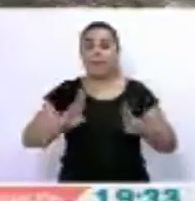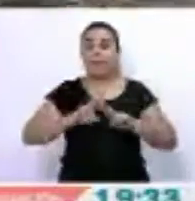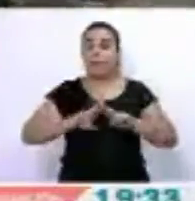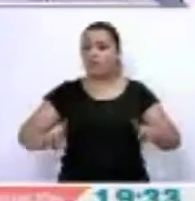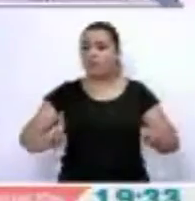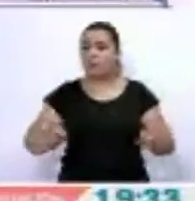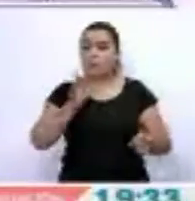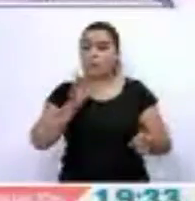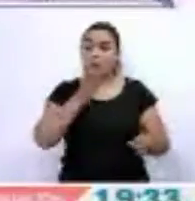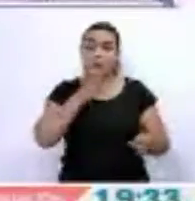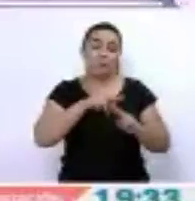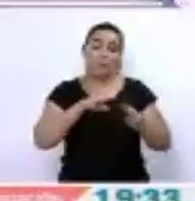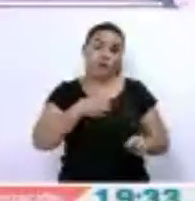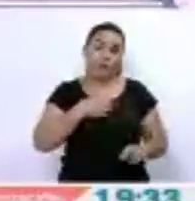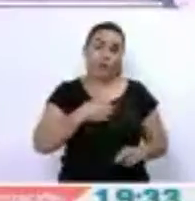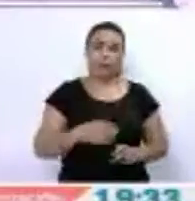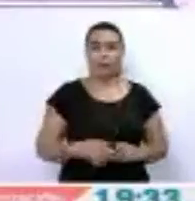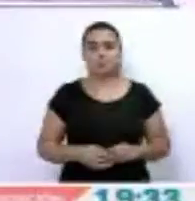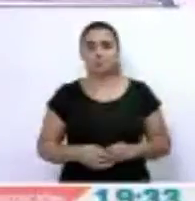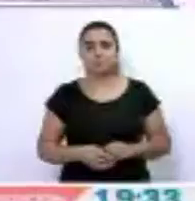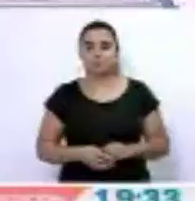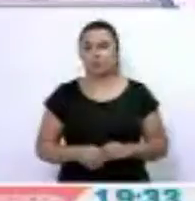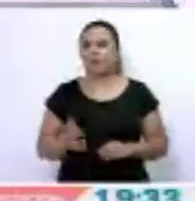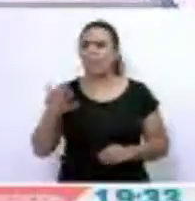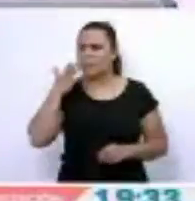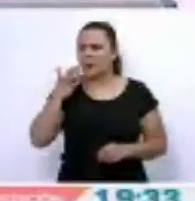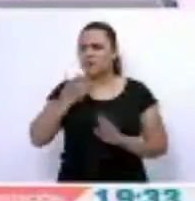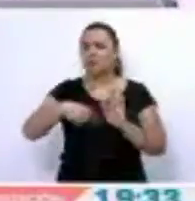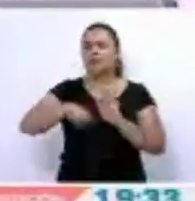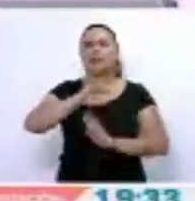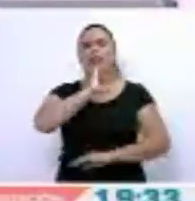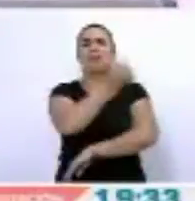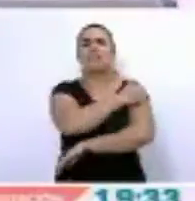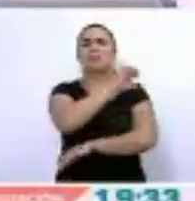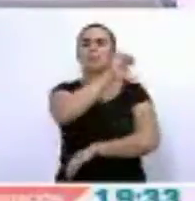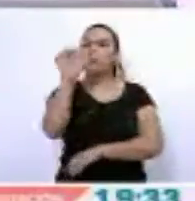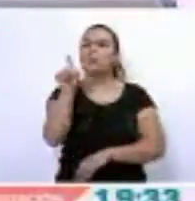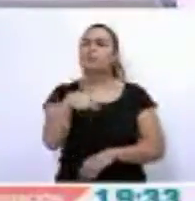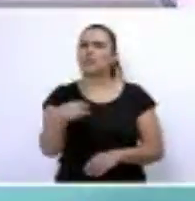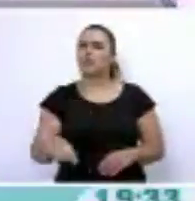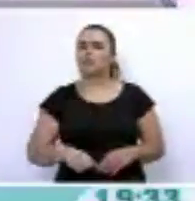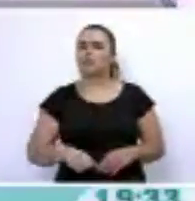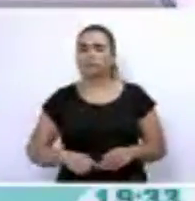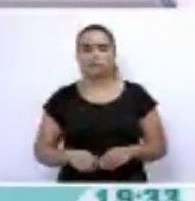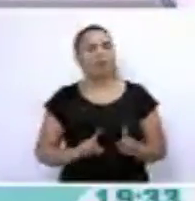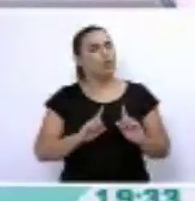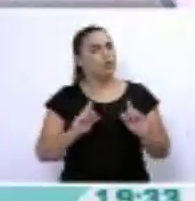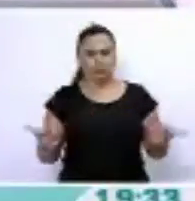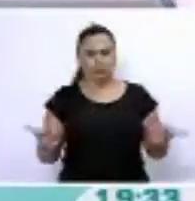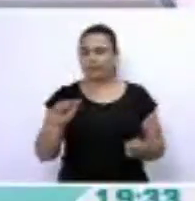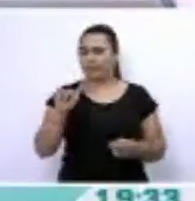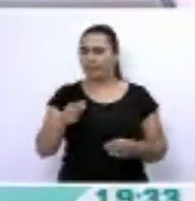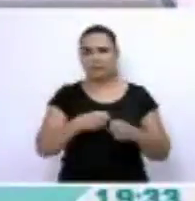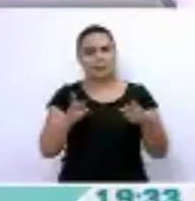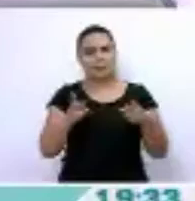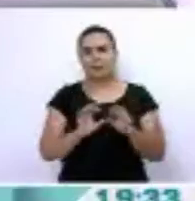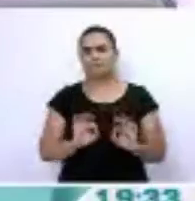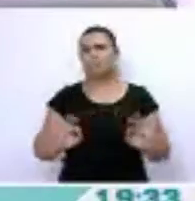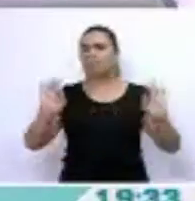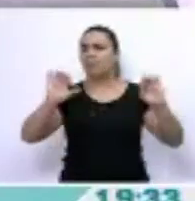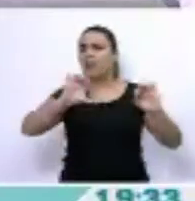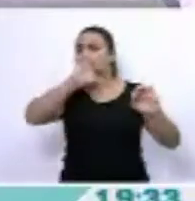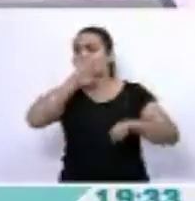porque no podemos prohibirlo. ¿Pero está inscrita en el censo europeo esta piscina? No, Juan Pedro, esta piscina natural concretamente no está